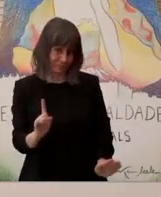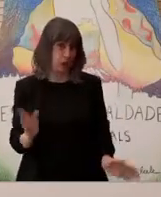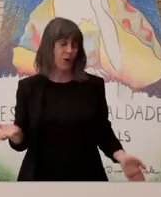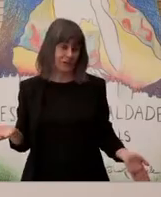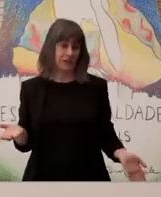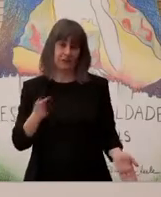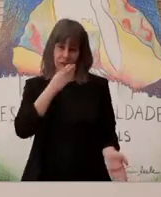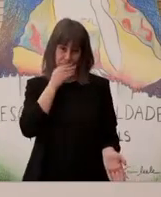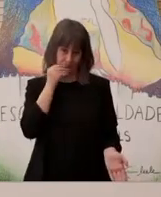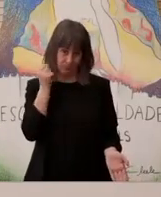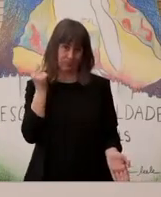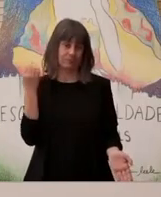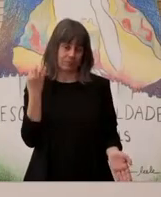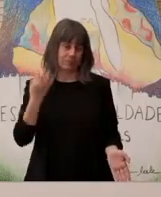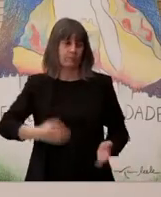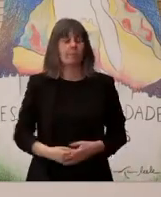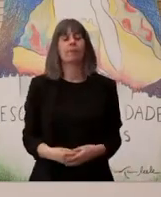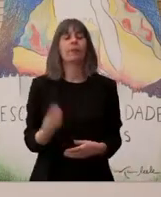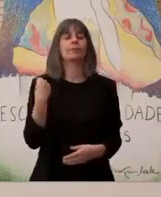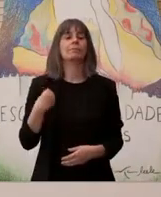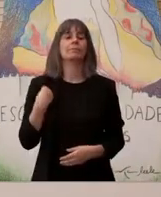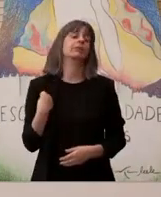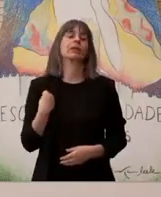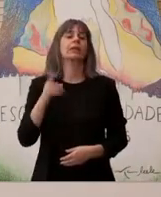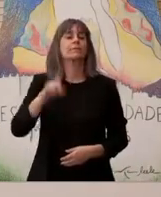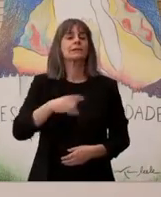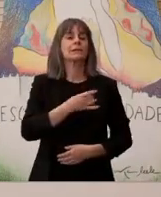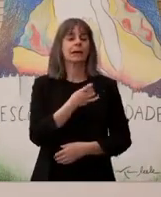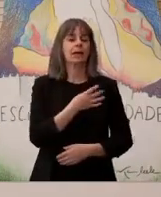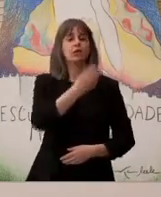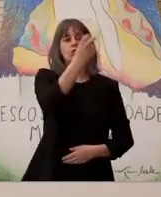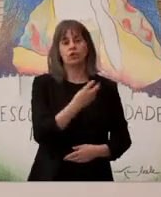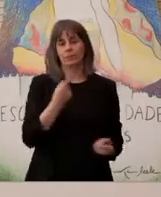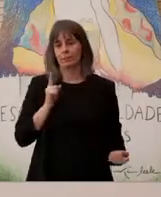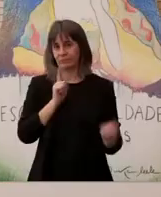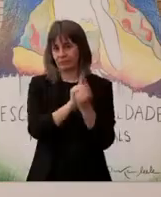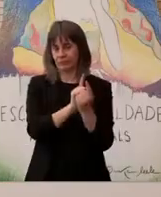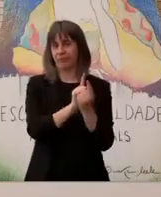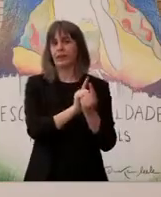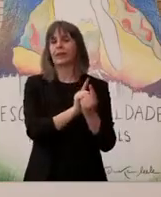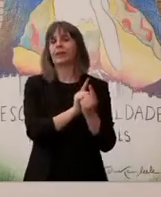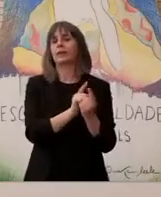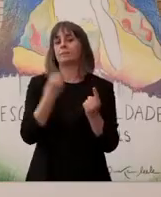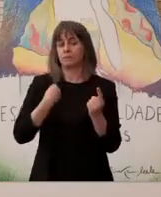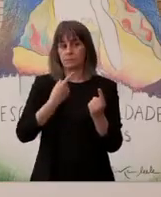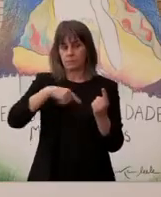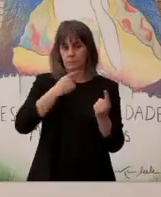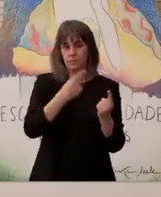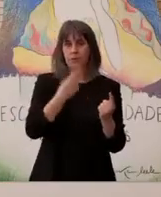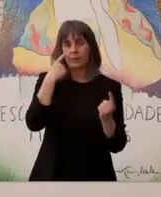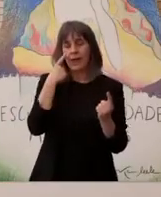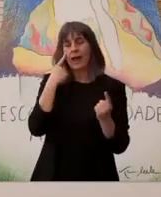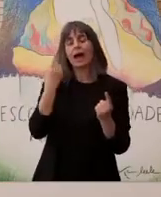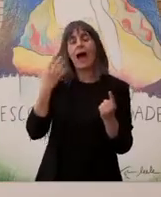esto también fue un pego a falar con unos asientos sindicatos y nos hicieron mirade aparte de la reserva de casas para mujeres maltratadas que primero que teñen